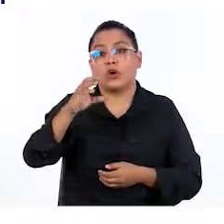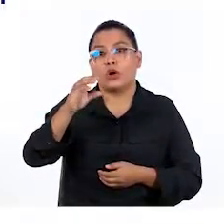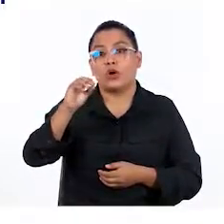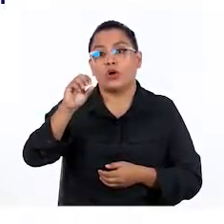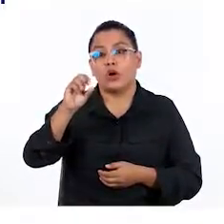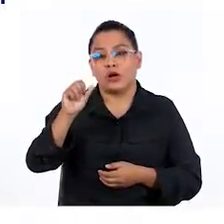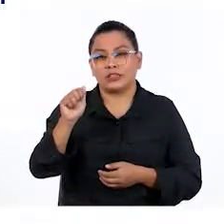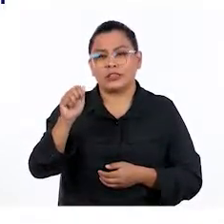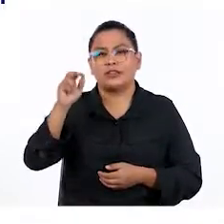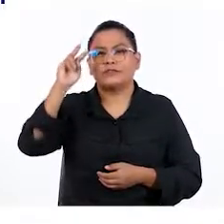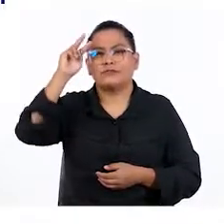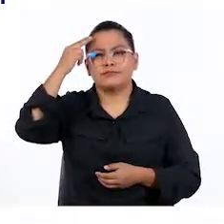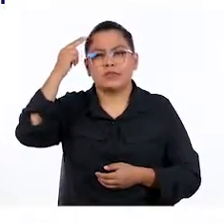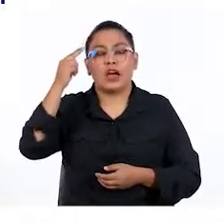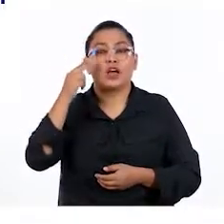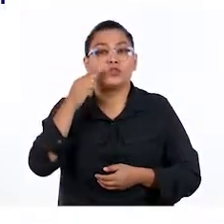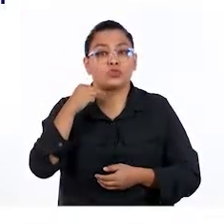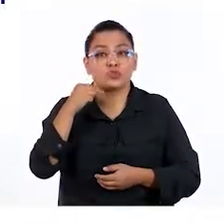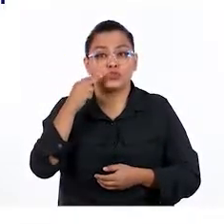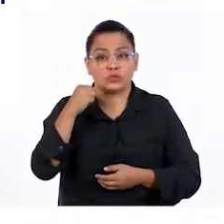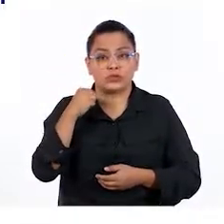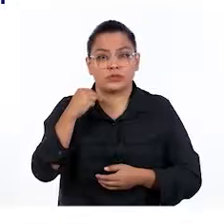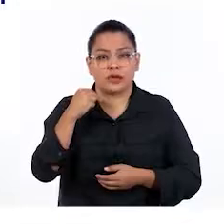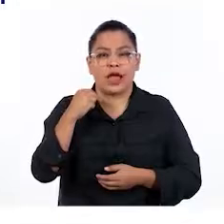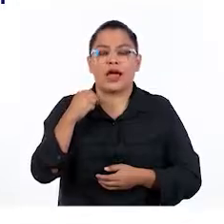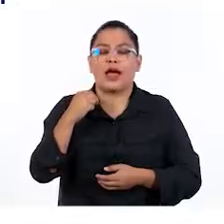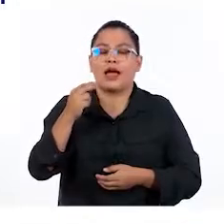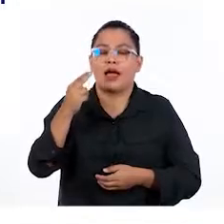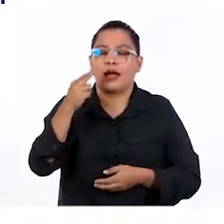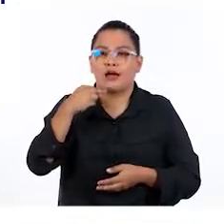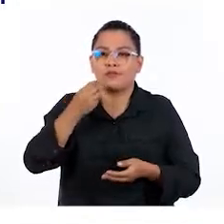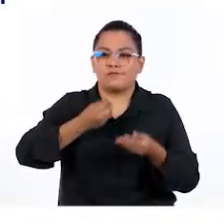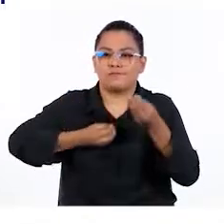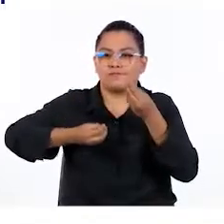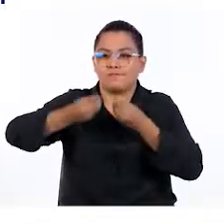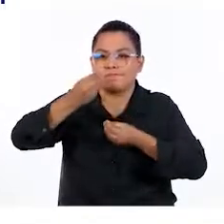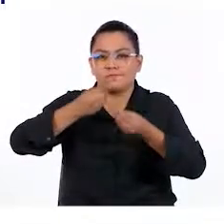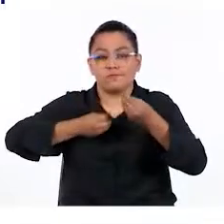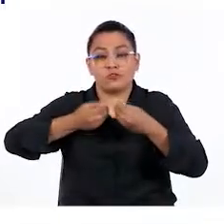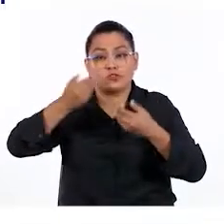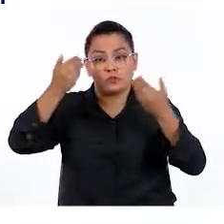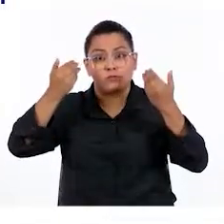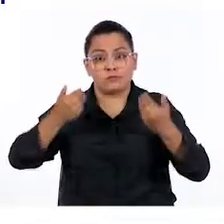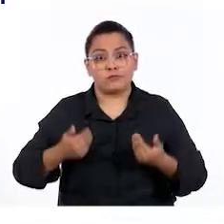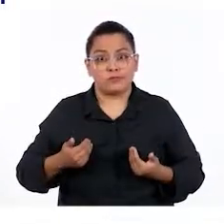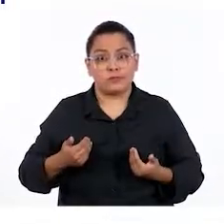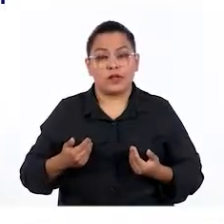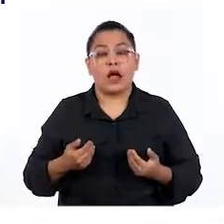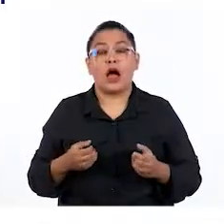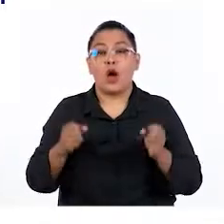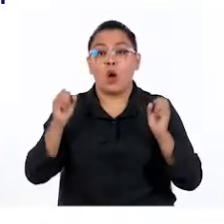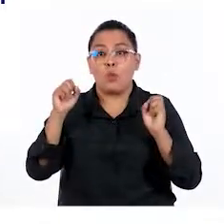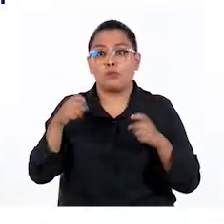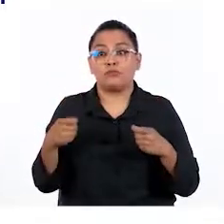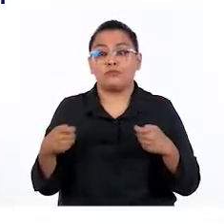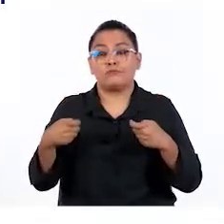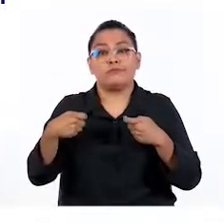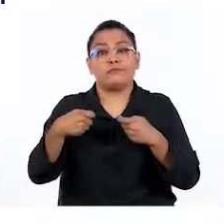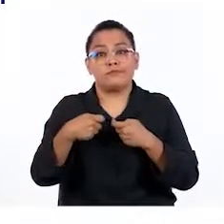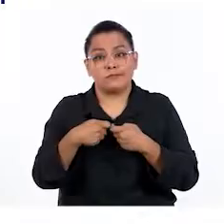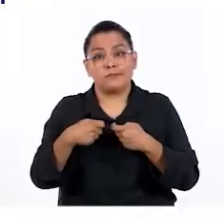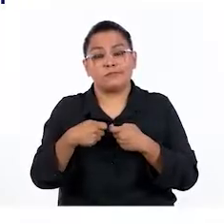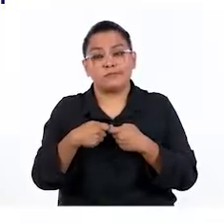gran cantidad de azúcar. Este azúcar es consumido por nosotros y esto nos permite obtener